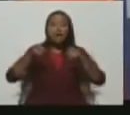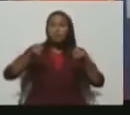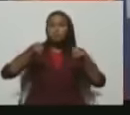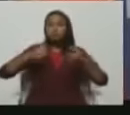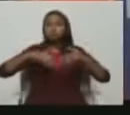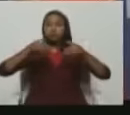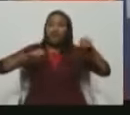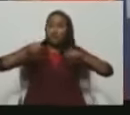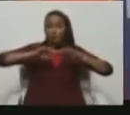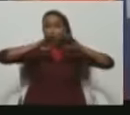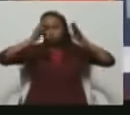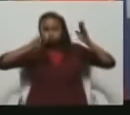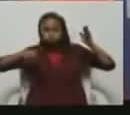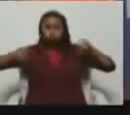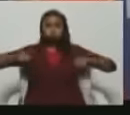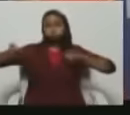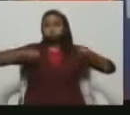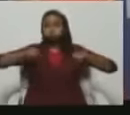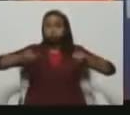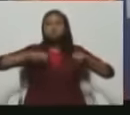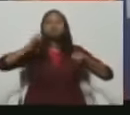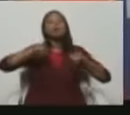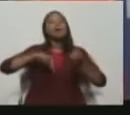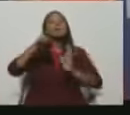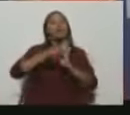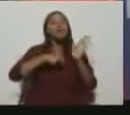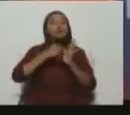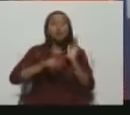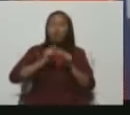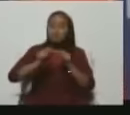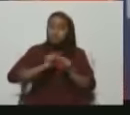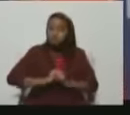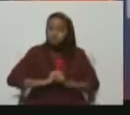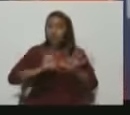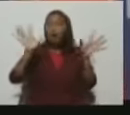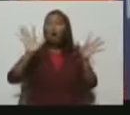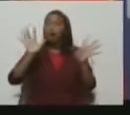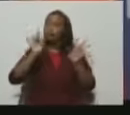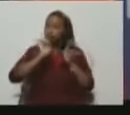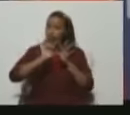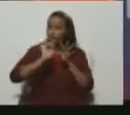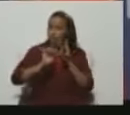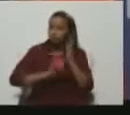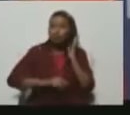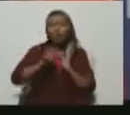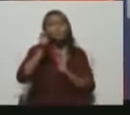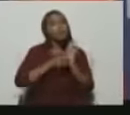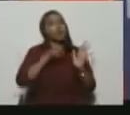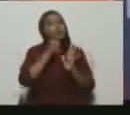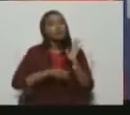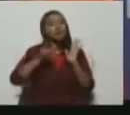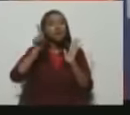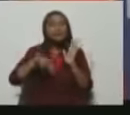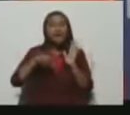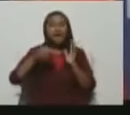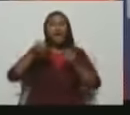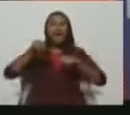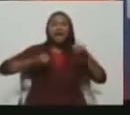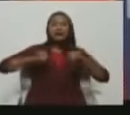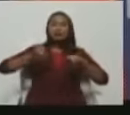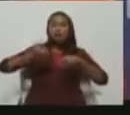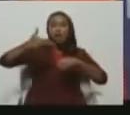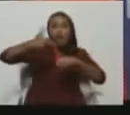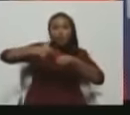venta de pirotecnia y de elevación por combustible.